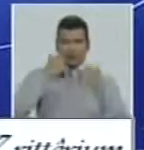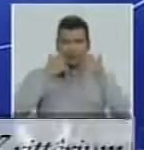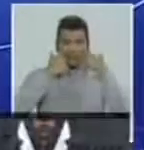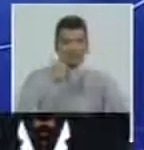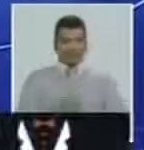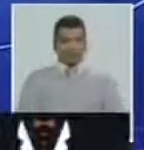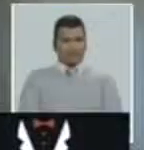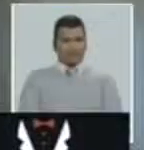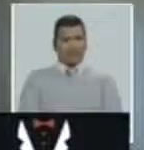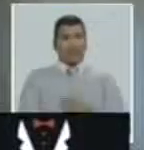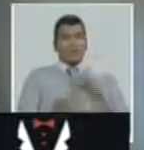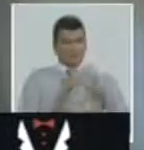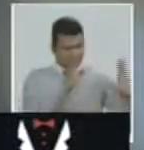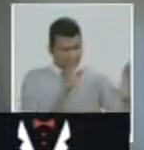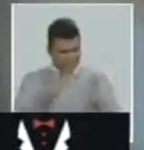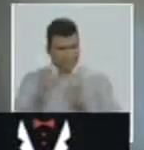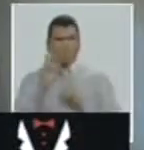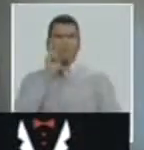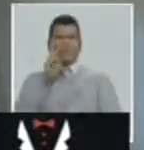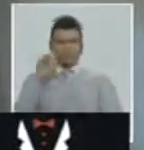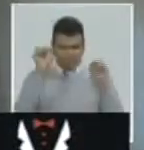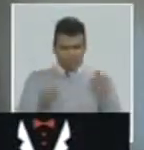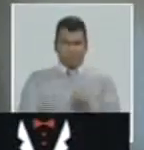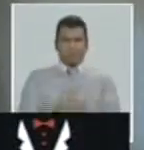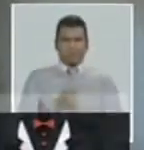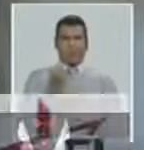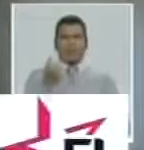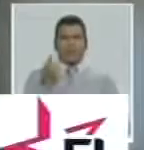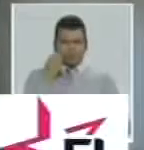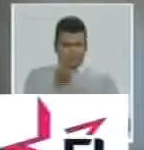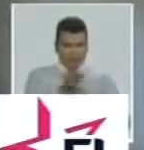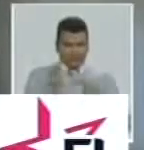región es noticia. Esta y otras emisiones ustedes las pueden encontrar